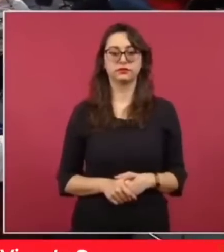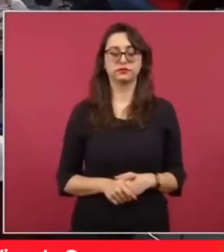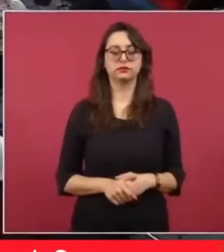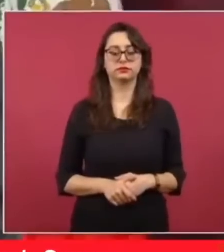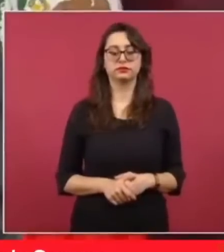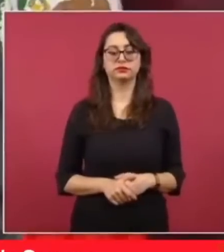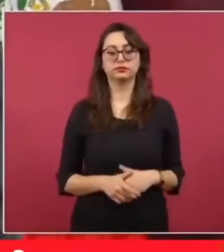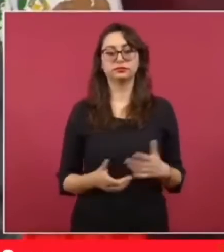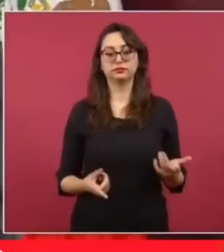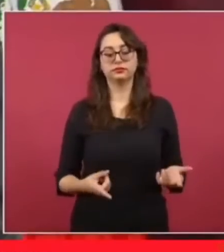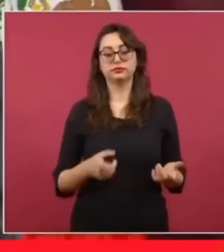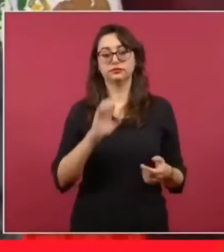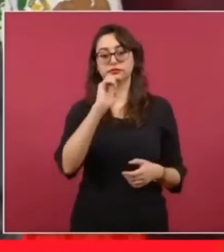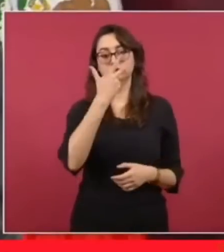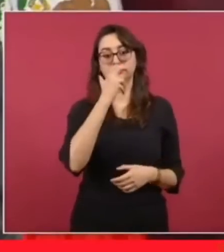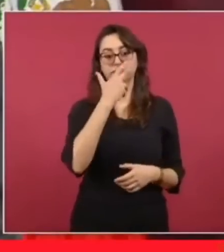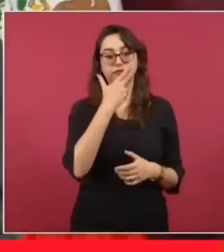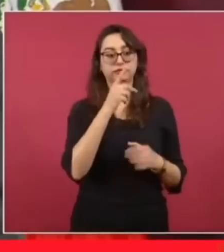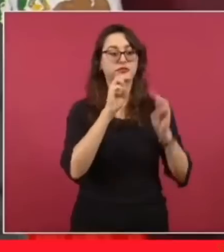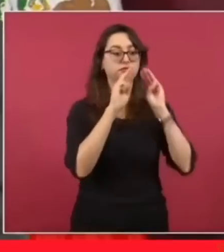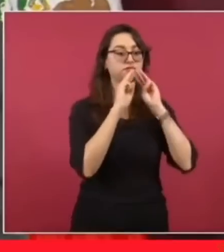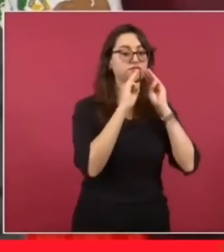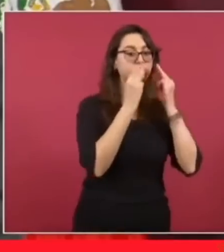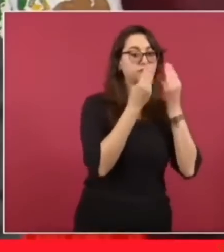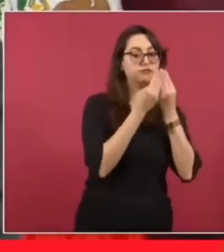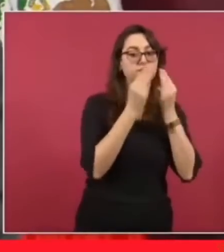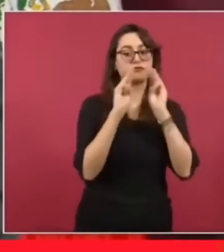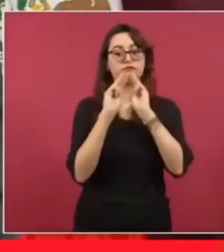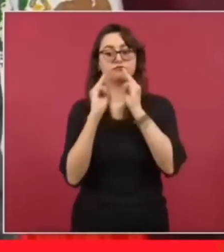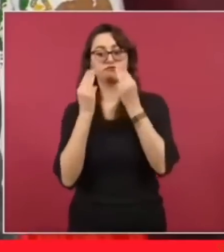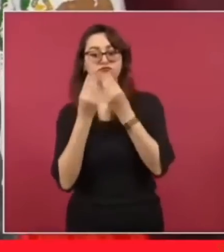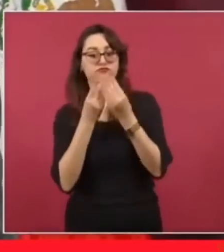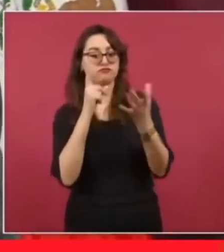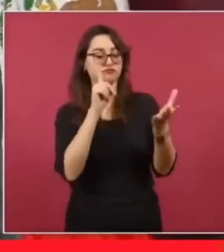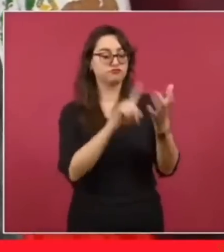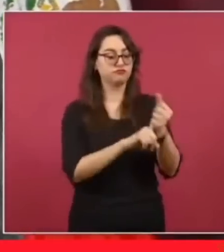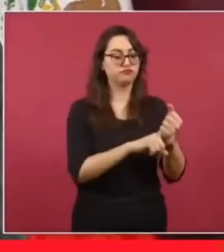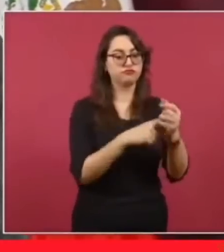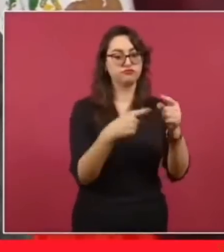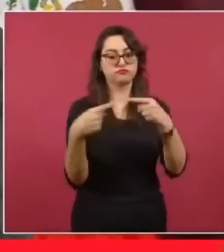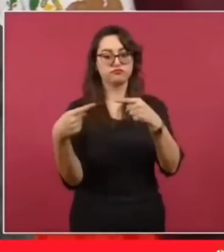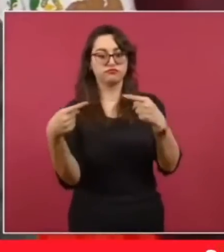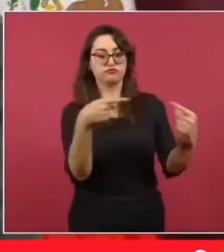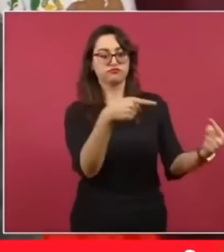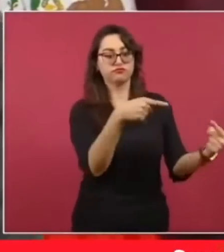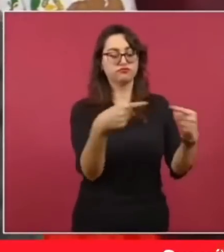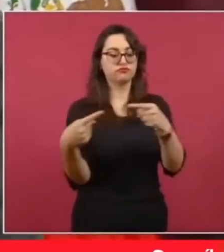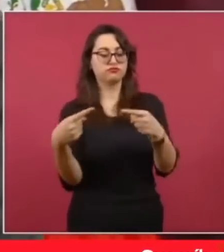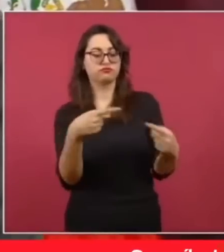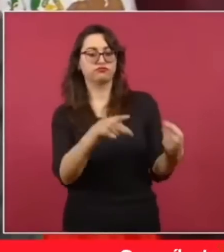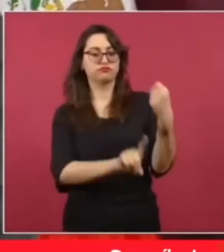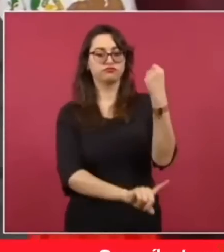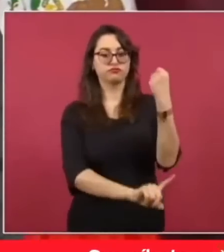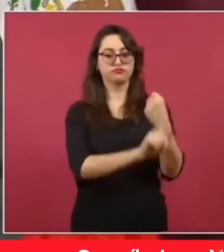presuntamente entre las mismas bandas, porque no se salía el ejército de ahí,